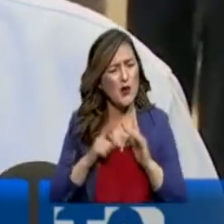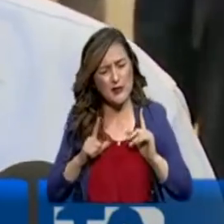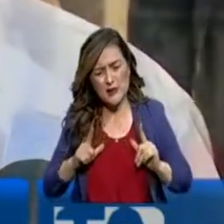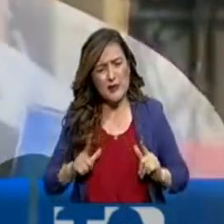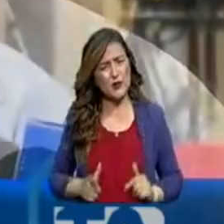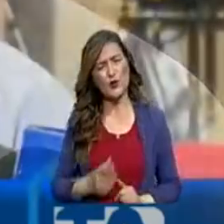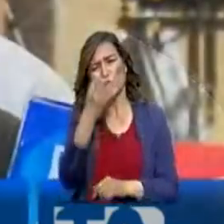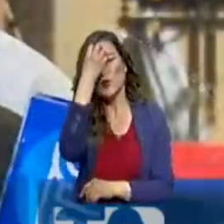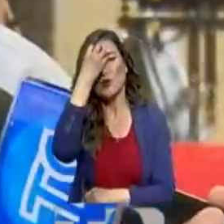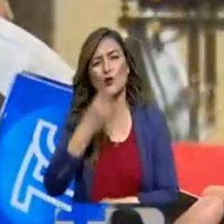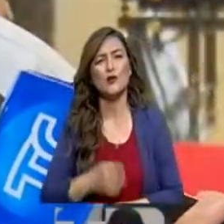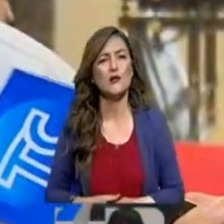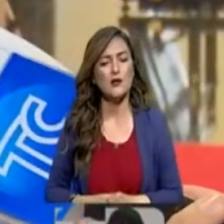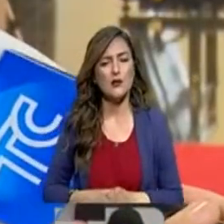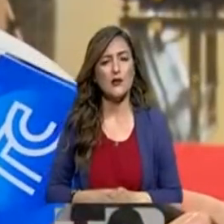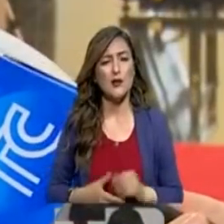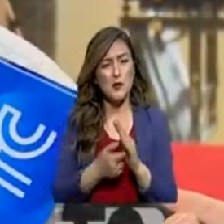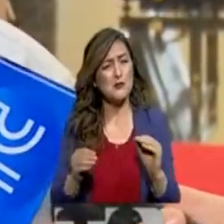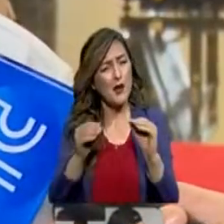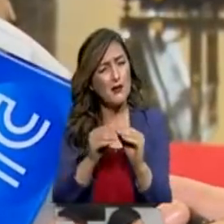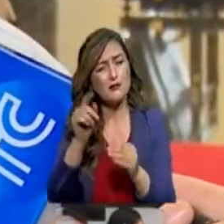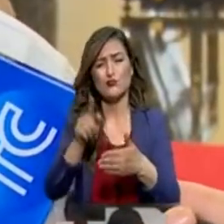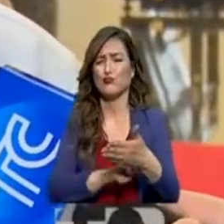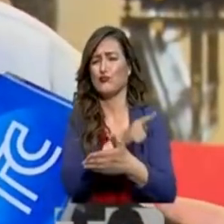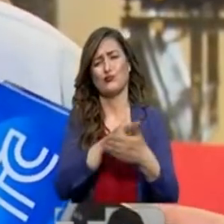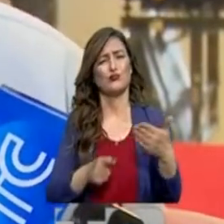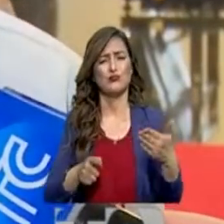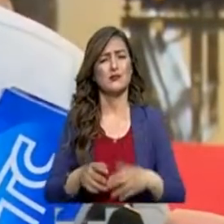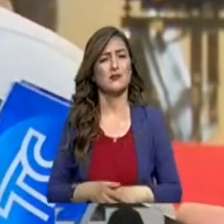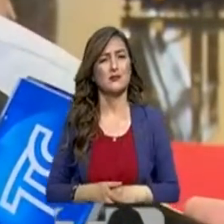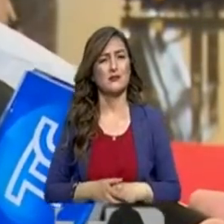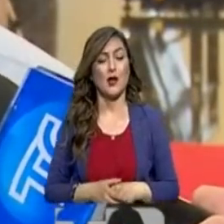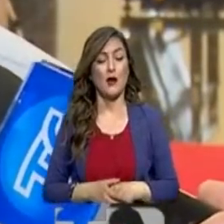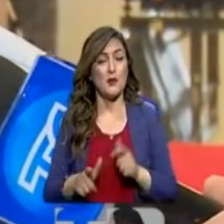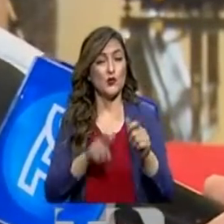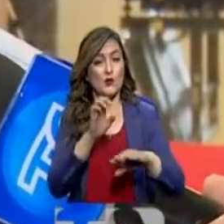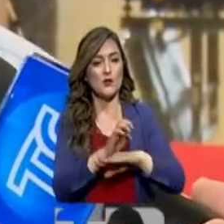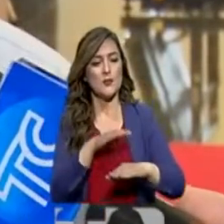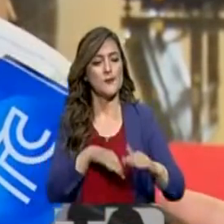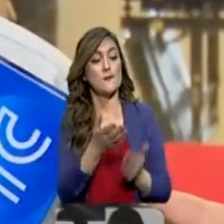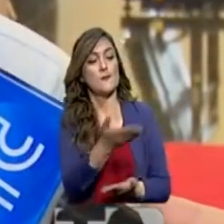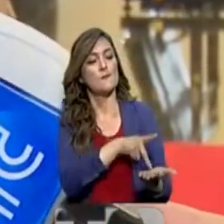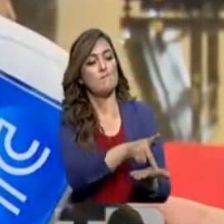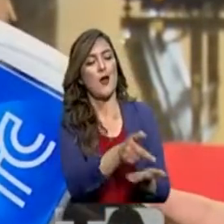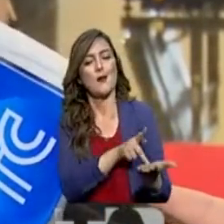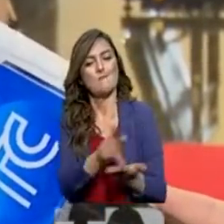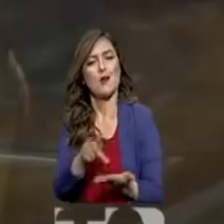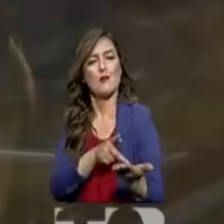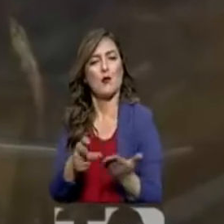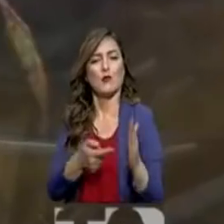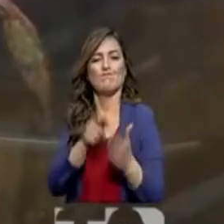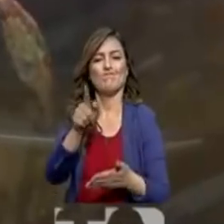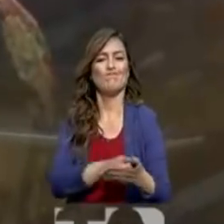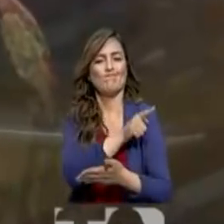la educación. No más impuestos, no más metida de mano al bolsillo de los ecuatorianos de la clase popular.